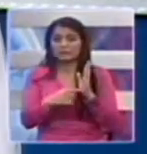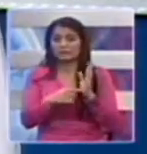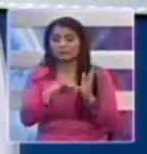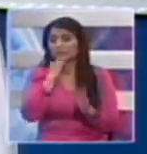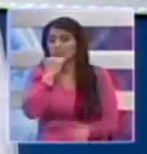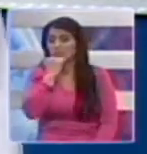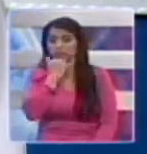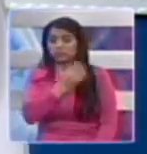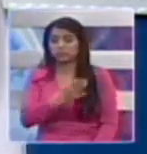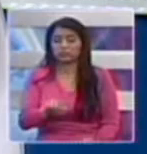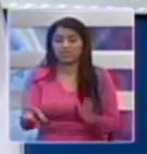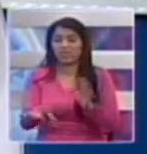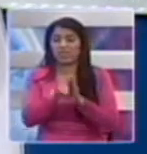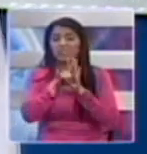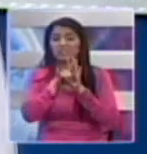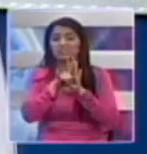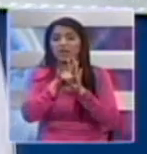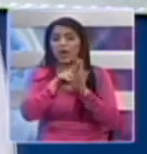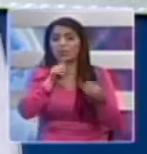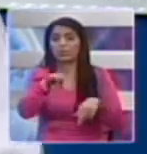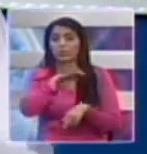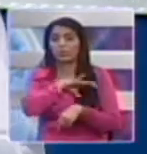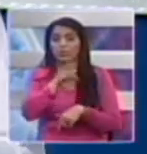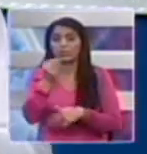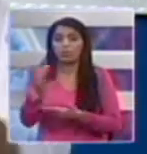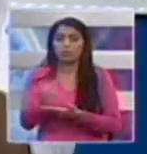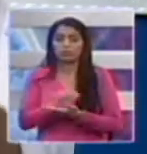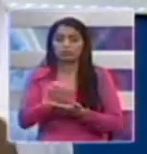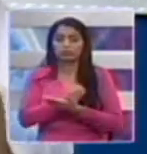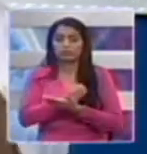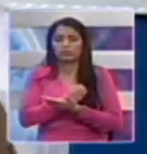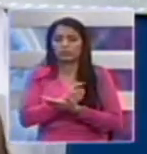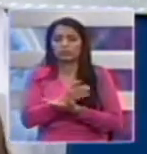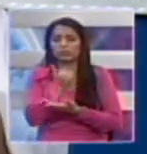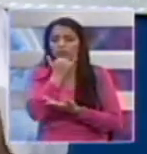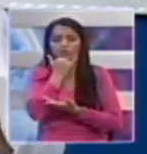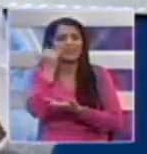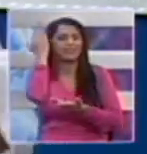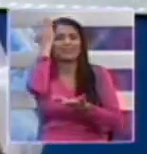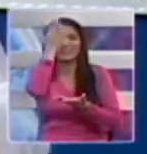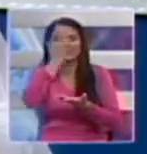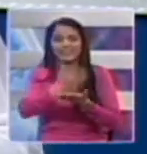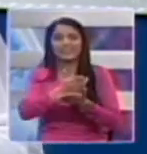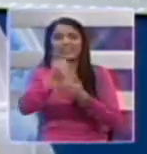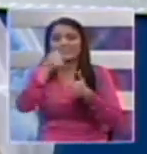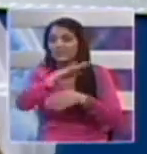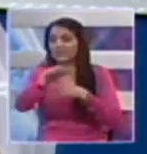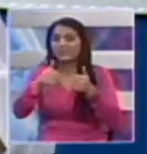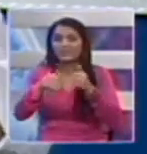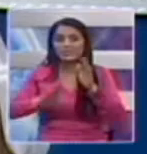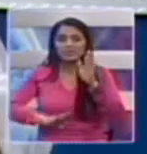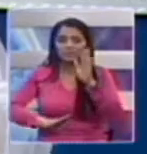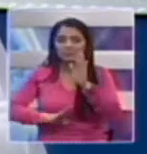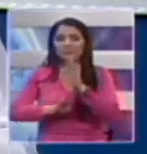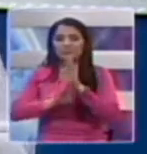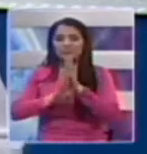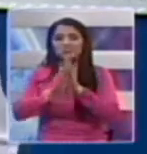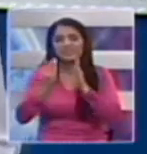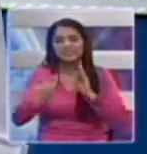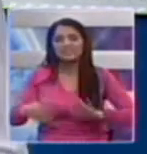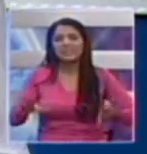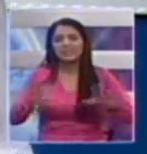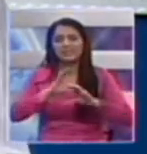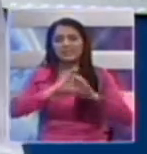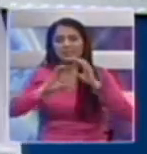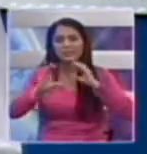municipios para el sector, afectar al sector agropecuario. Eso vamos ganando en el camino, ya quedó derogado. Así como